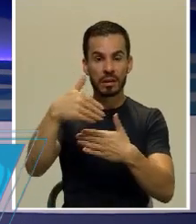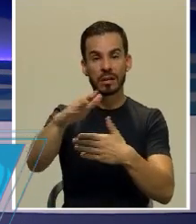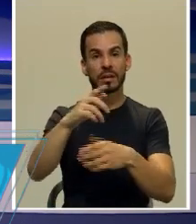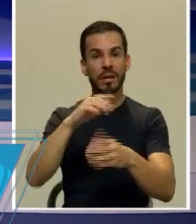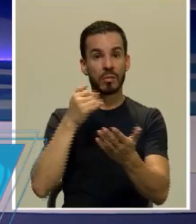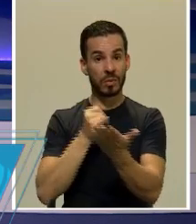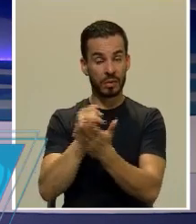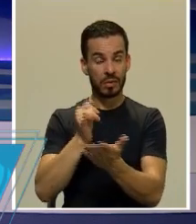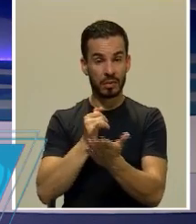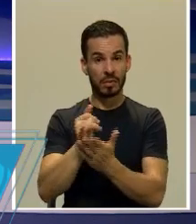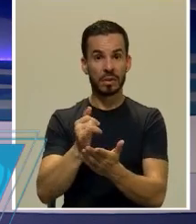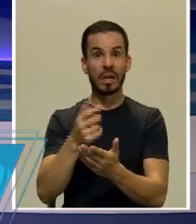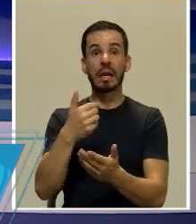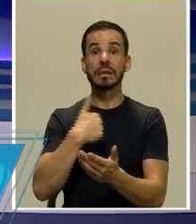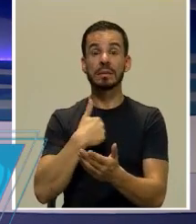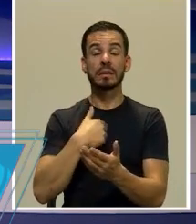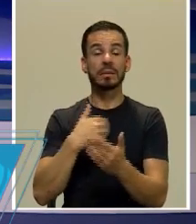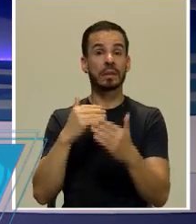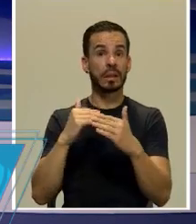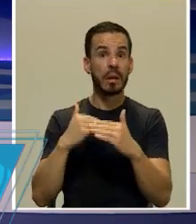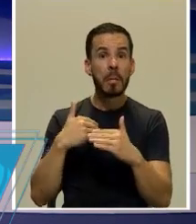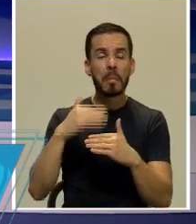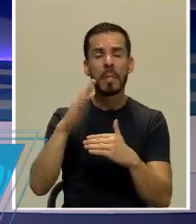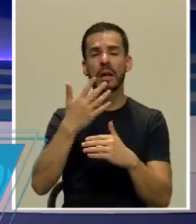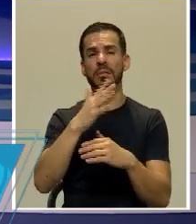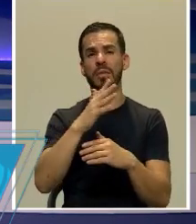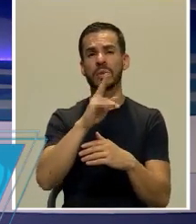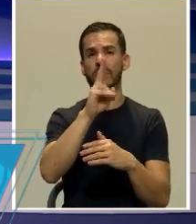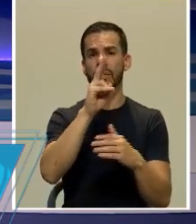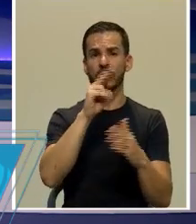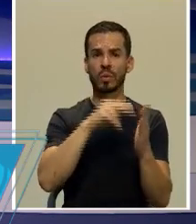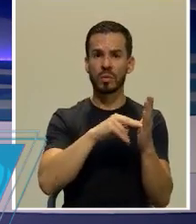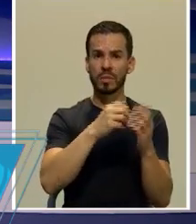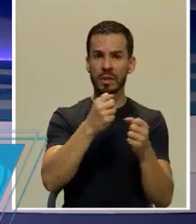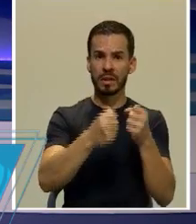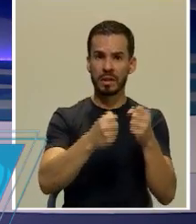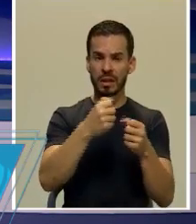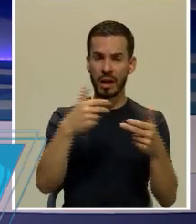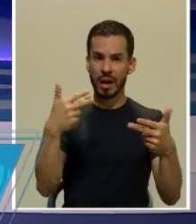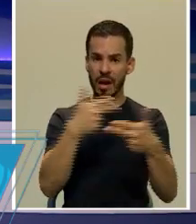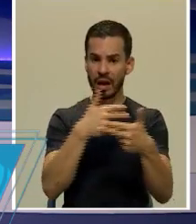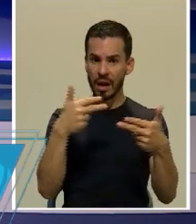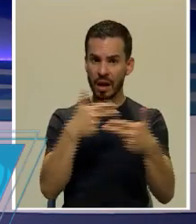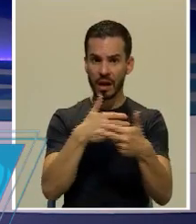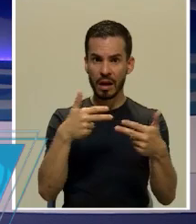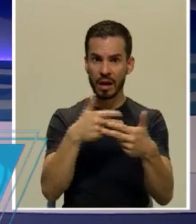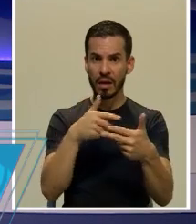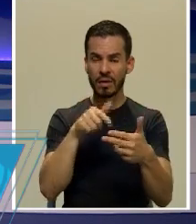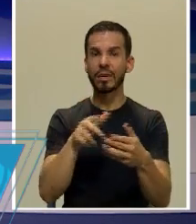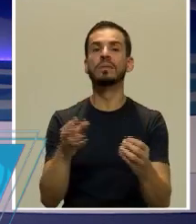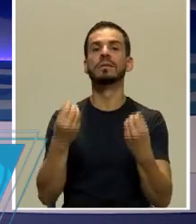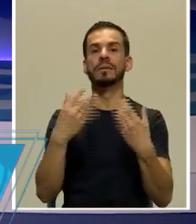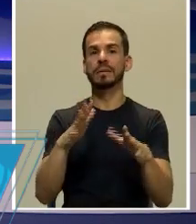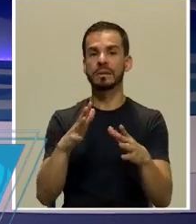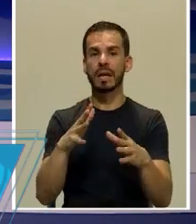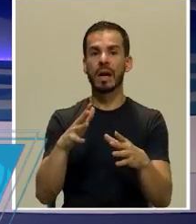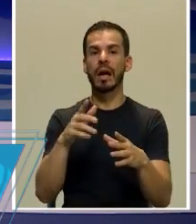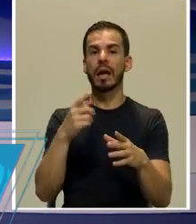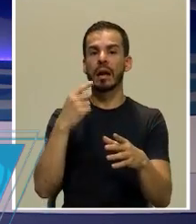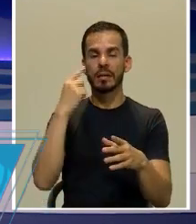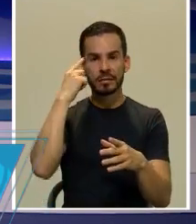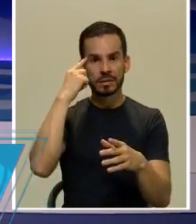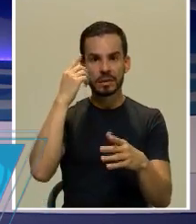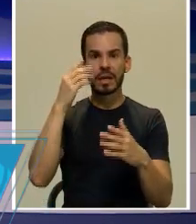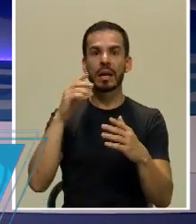estudio, si tienen más o menos 2.000 carros hora, eso ya implicaría tener